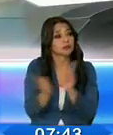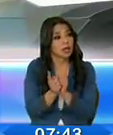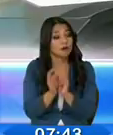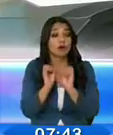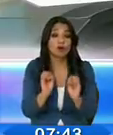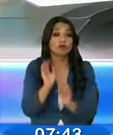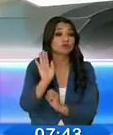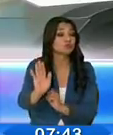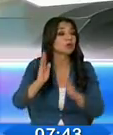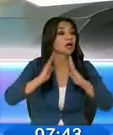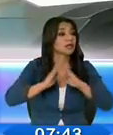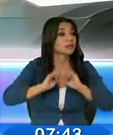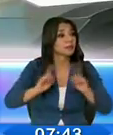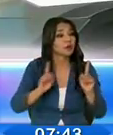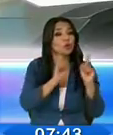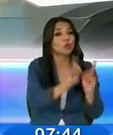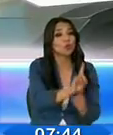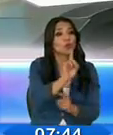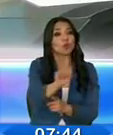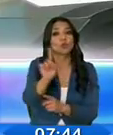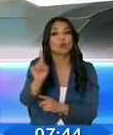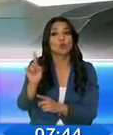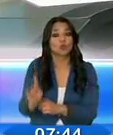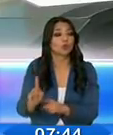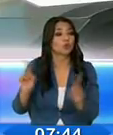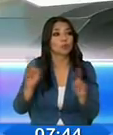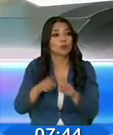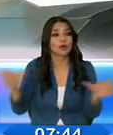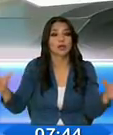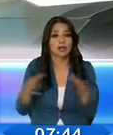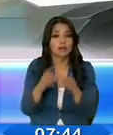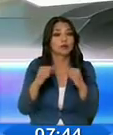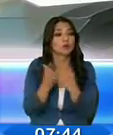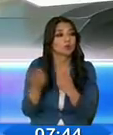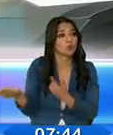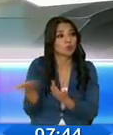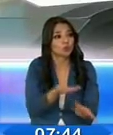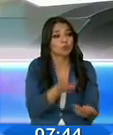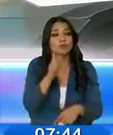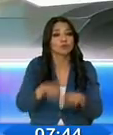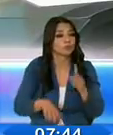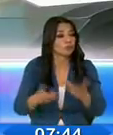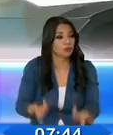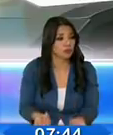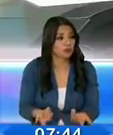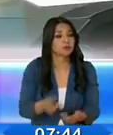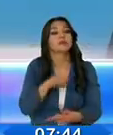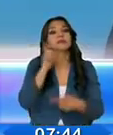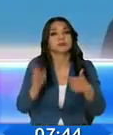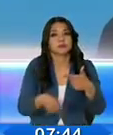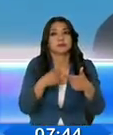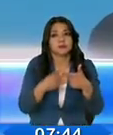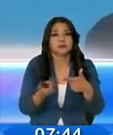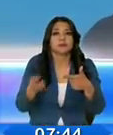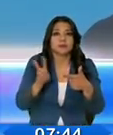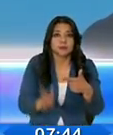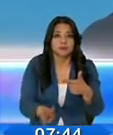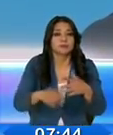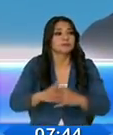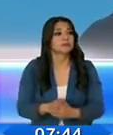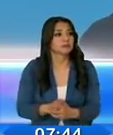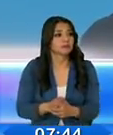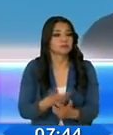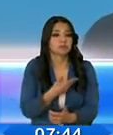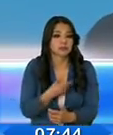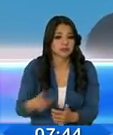su domicilio, pero uno por uno, en vez de poder hacer una citación colectiva a todos ellos. Después tenemos involucrados